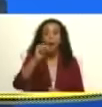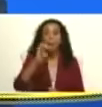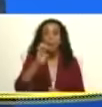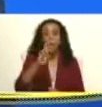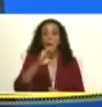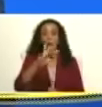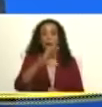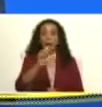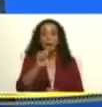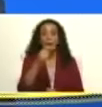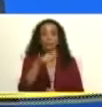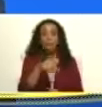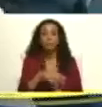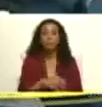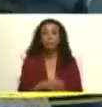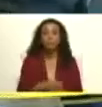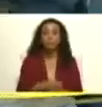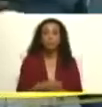¿Quién será América Salazar?